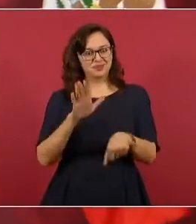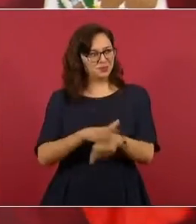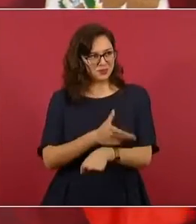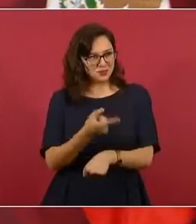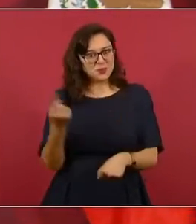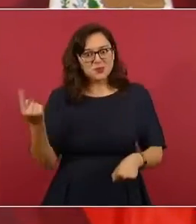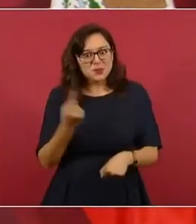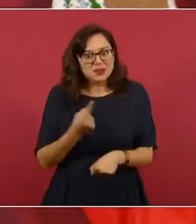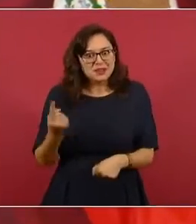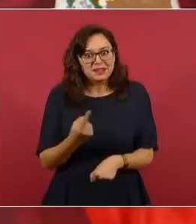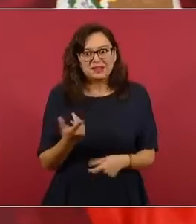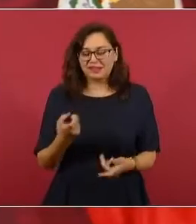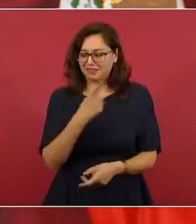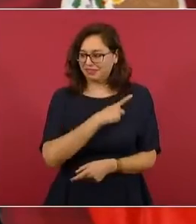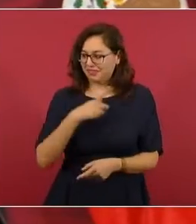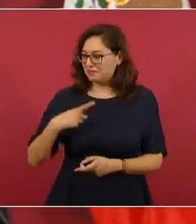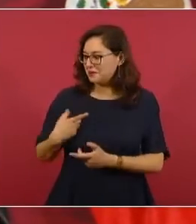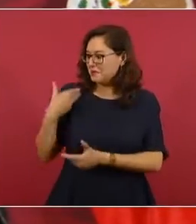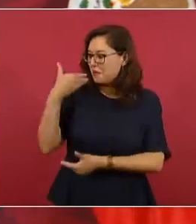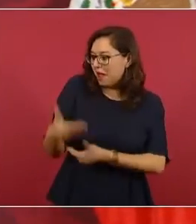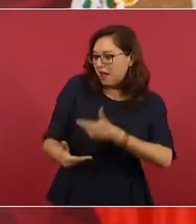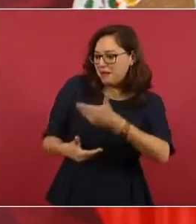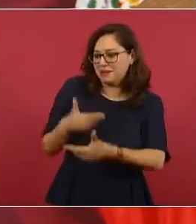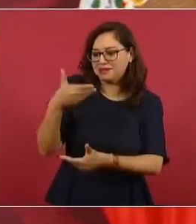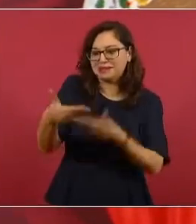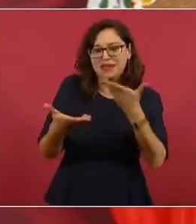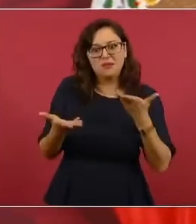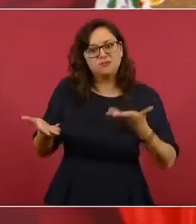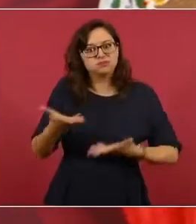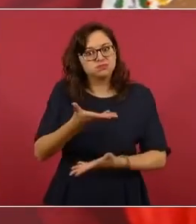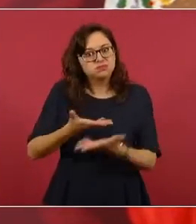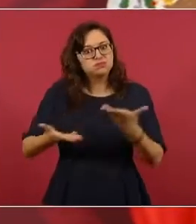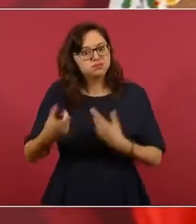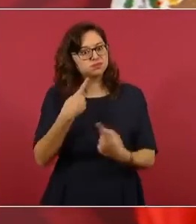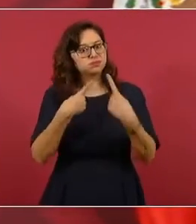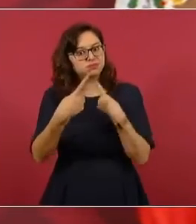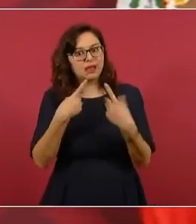necesitamos. Están creciendo otras regiones del mundo,